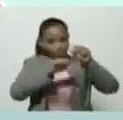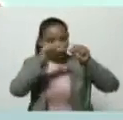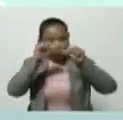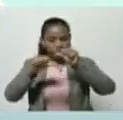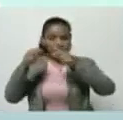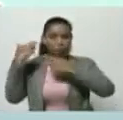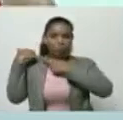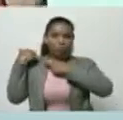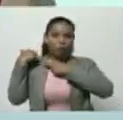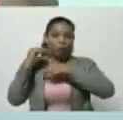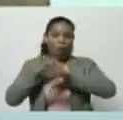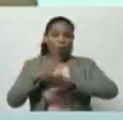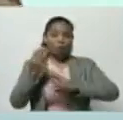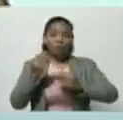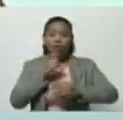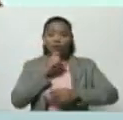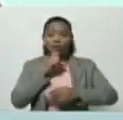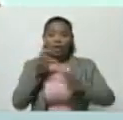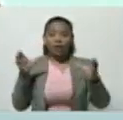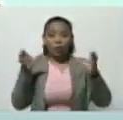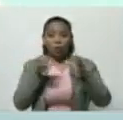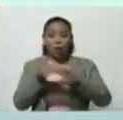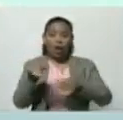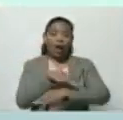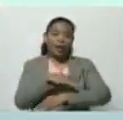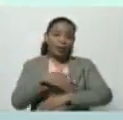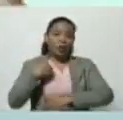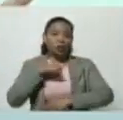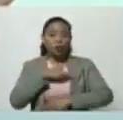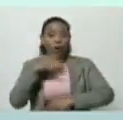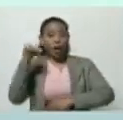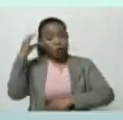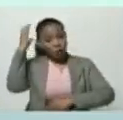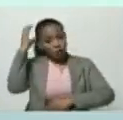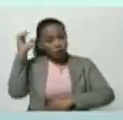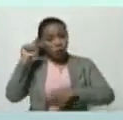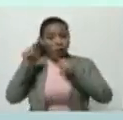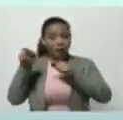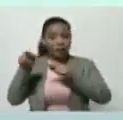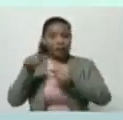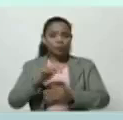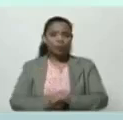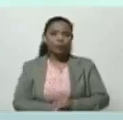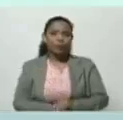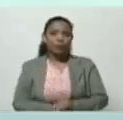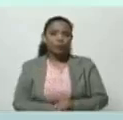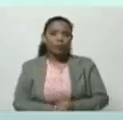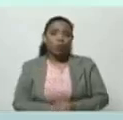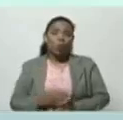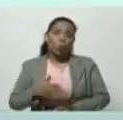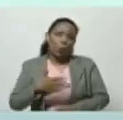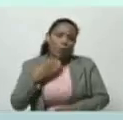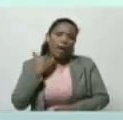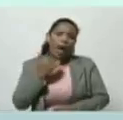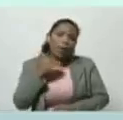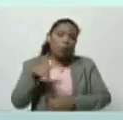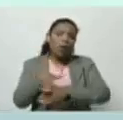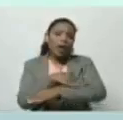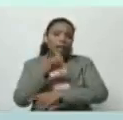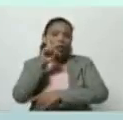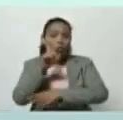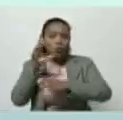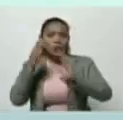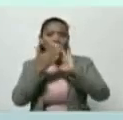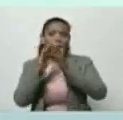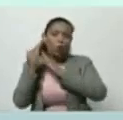¿Por qué? Porque es muy difícil reunir las calles y nosotros estamos conscientes de eso. pudiera haber en alguna calle de un sector